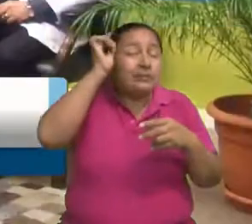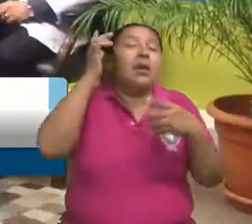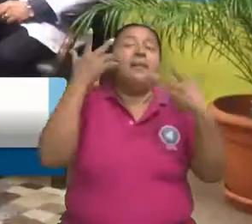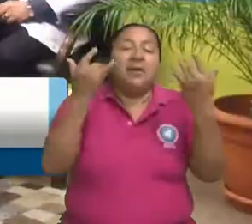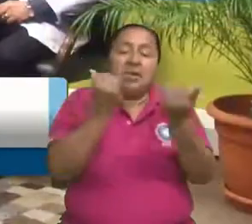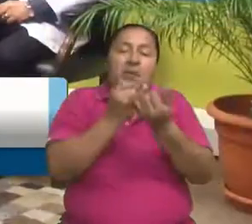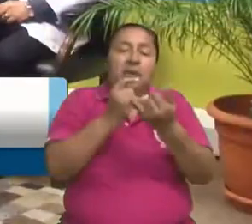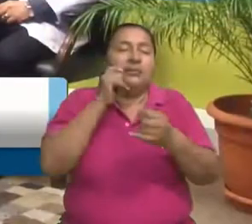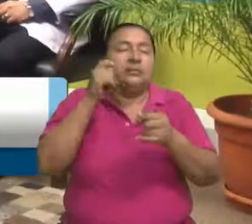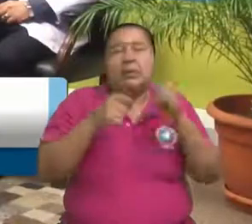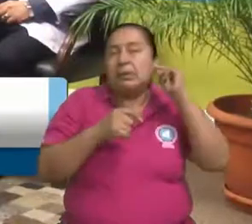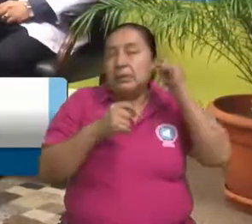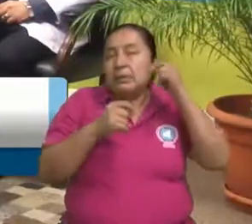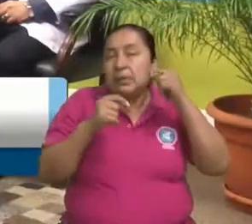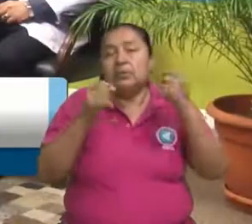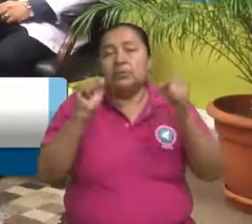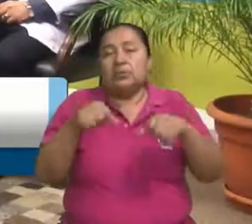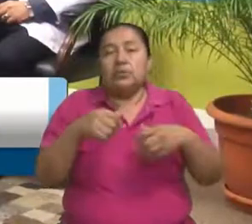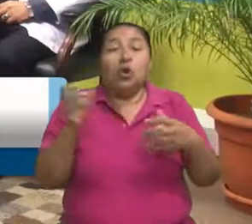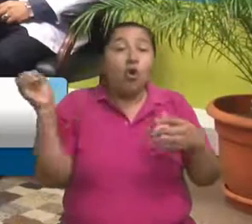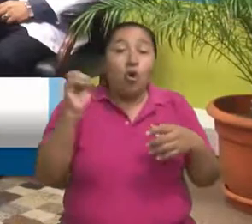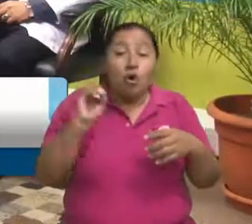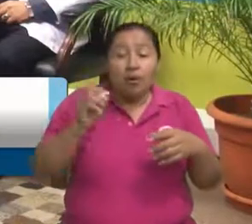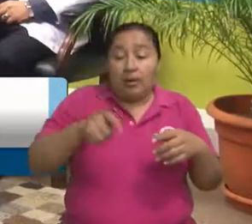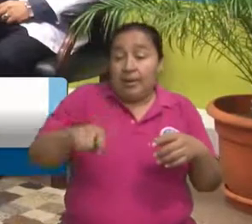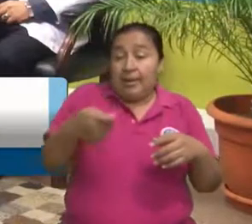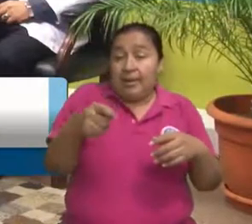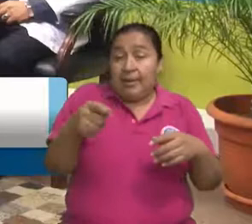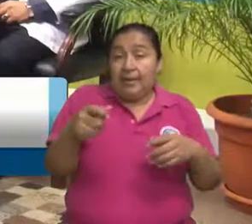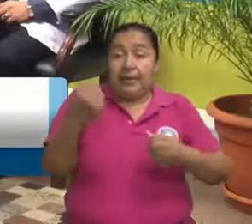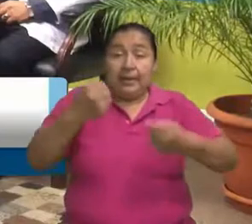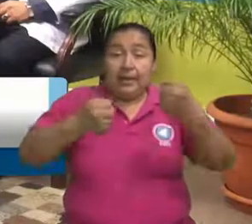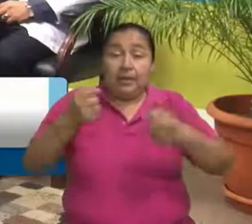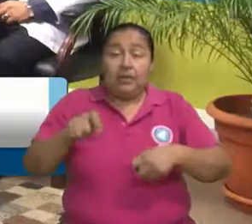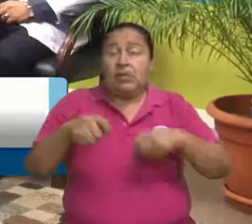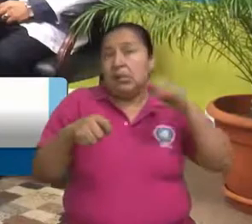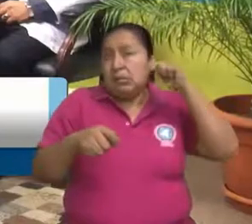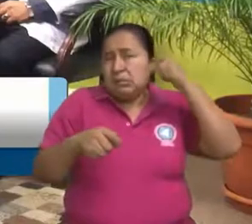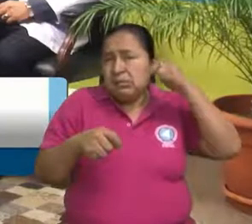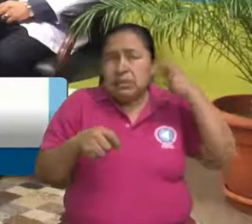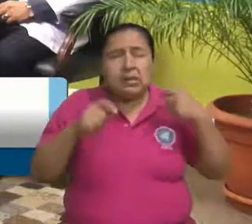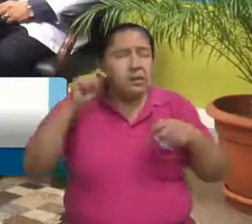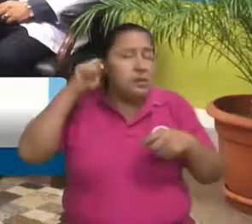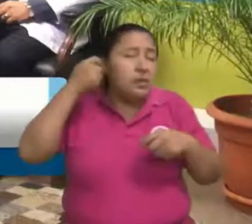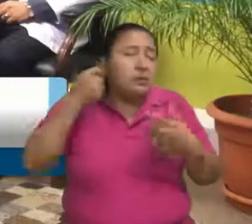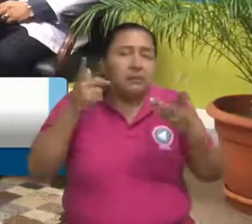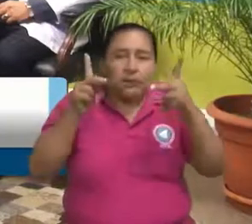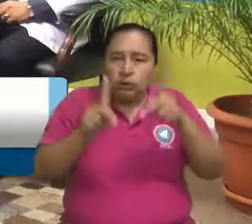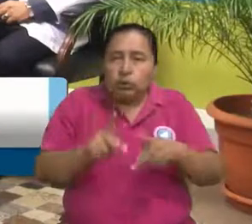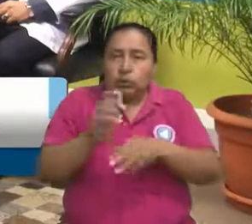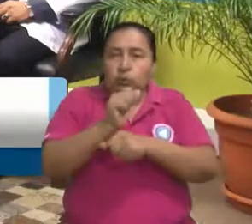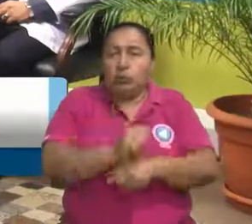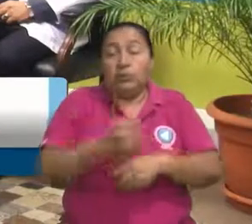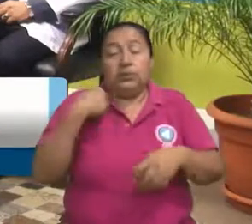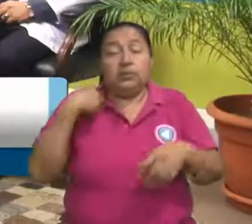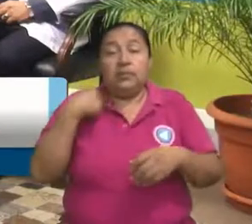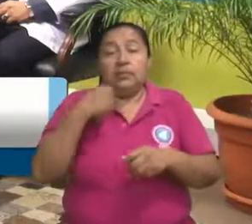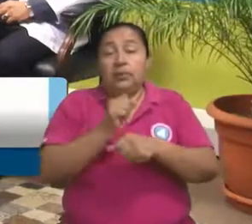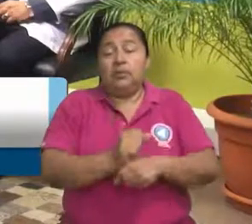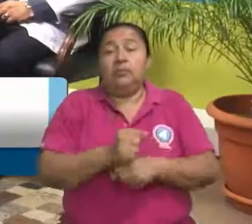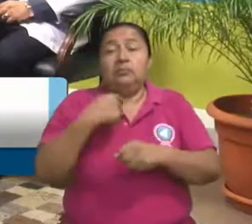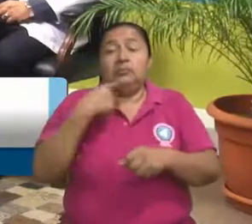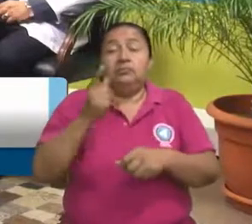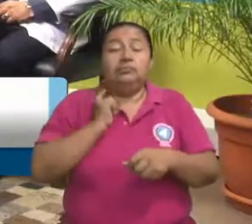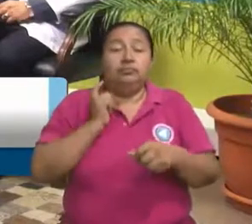es, o la llave del vehículo, de la casa, pues generalmente se manipulan